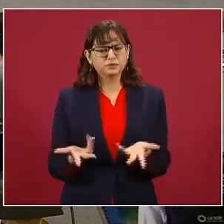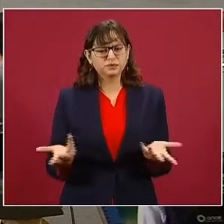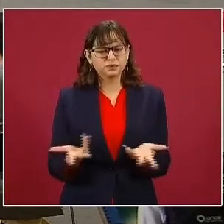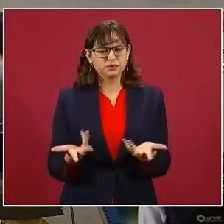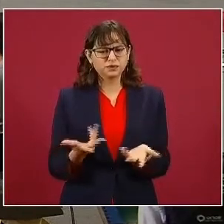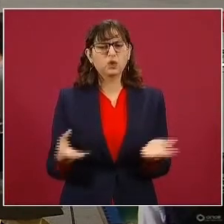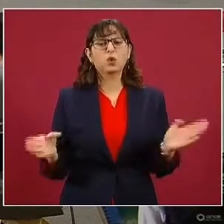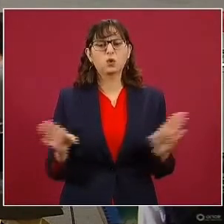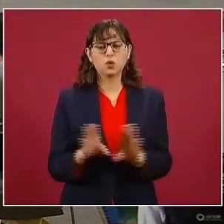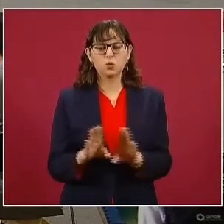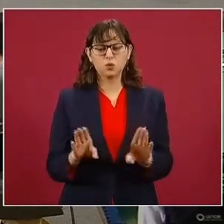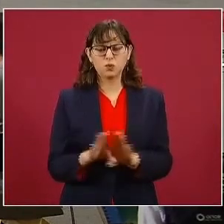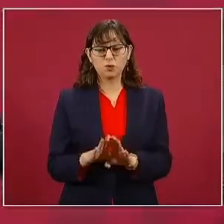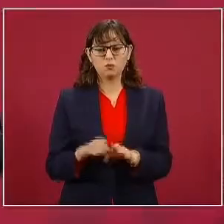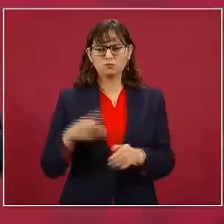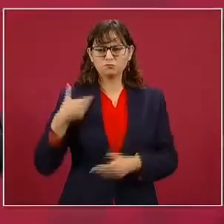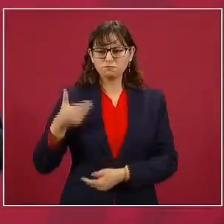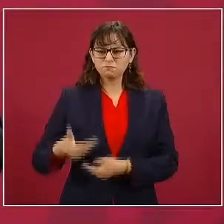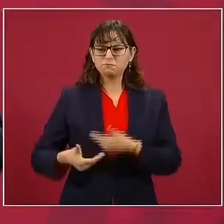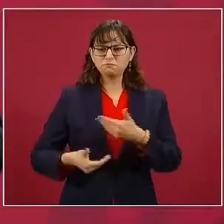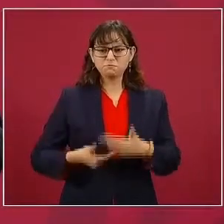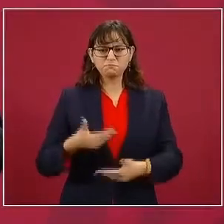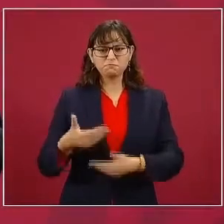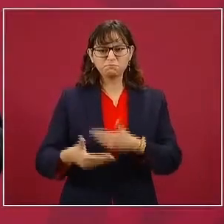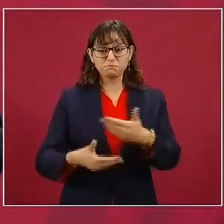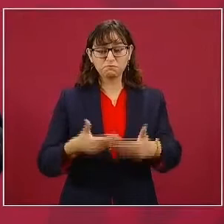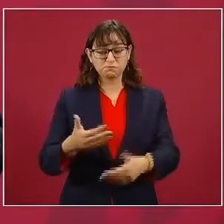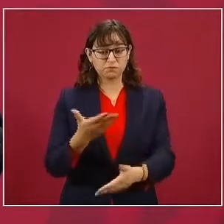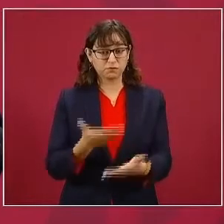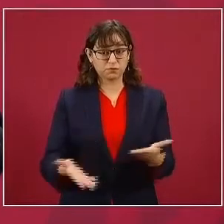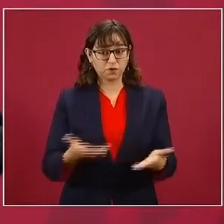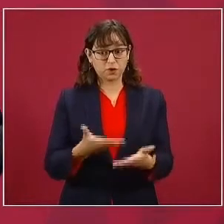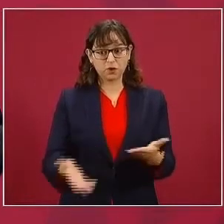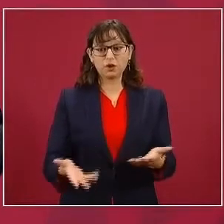cómo se está manifestando en la actualidad.